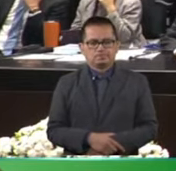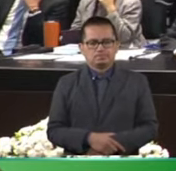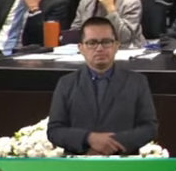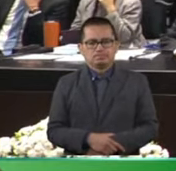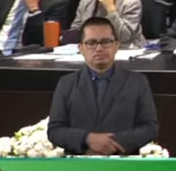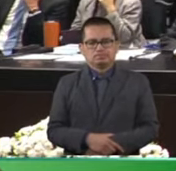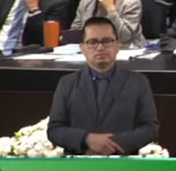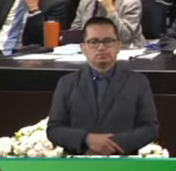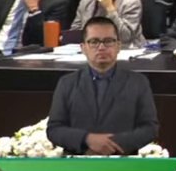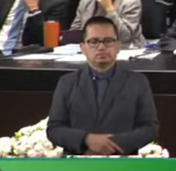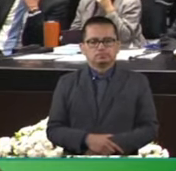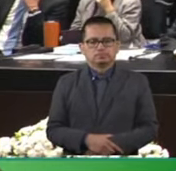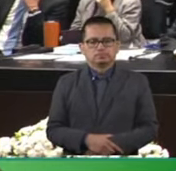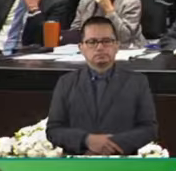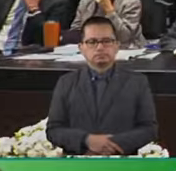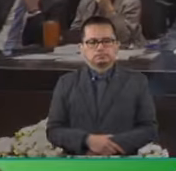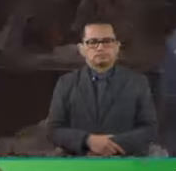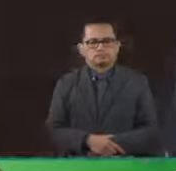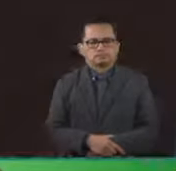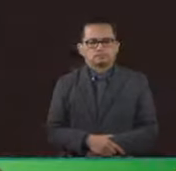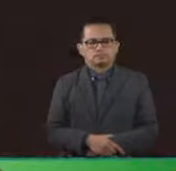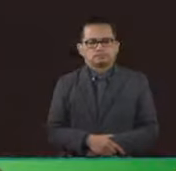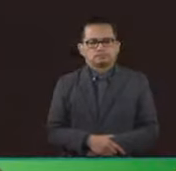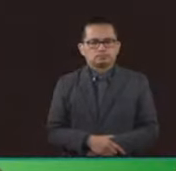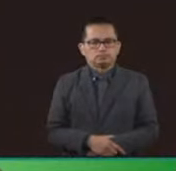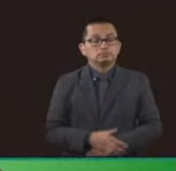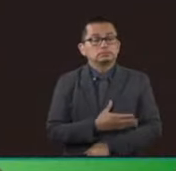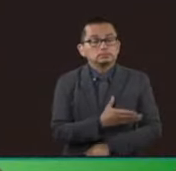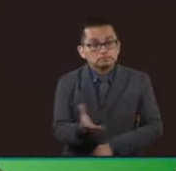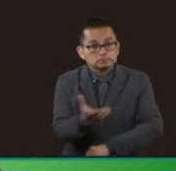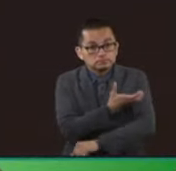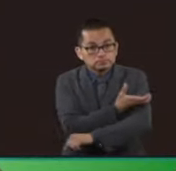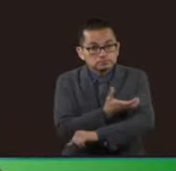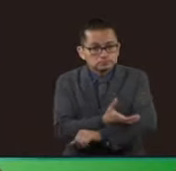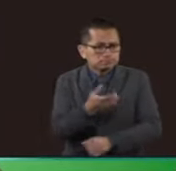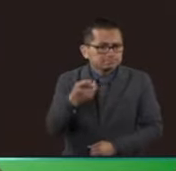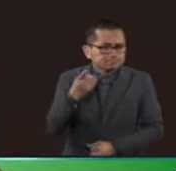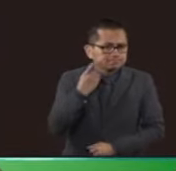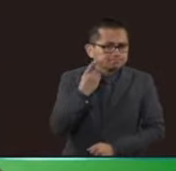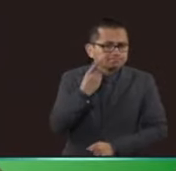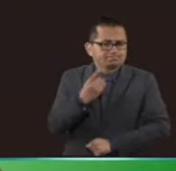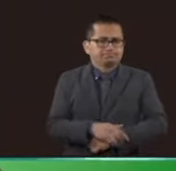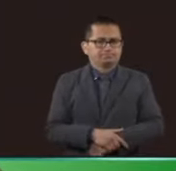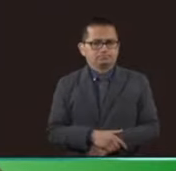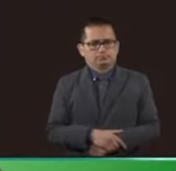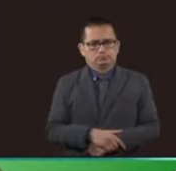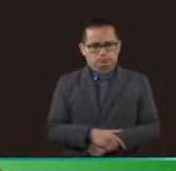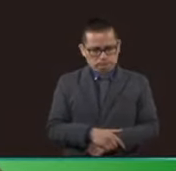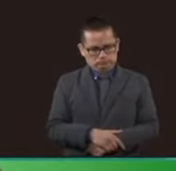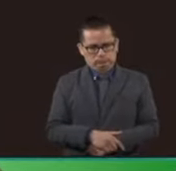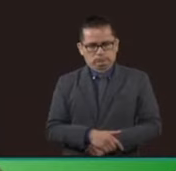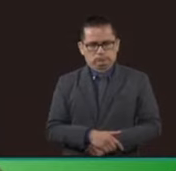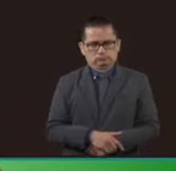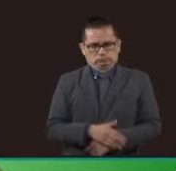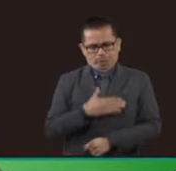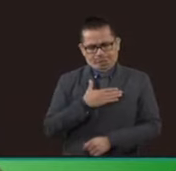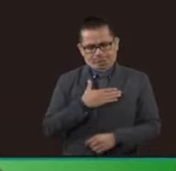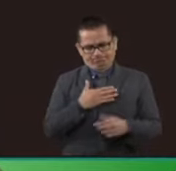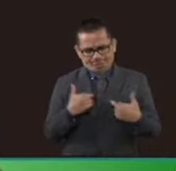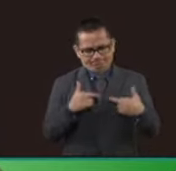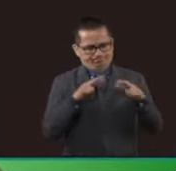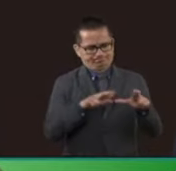rico compañeras y compañeros diputados En nombre del grupo parlamentario de movimiento